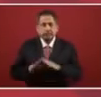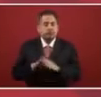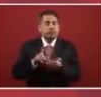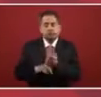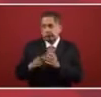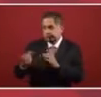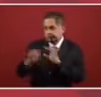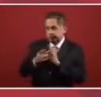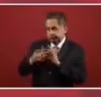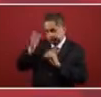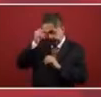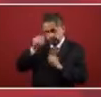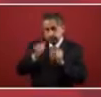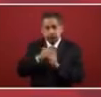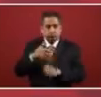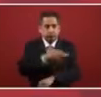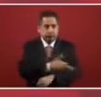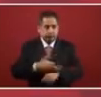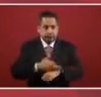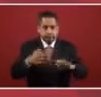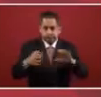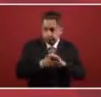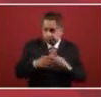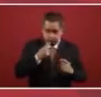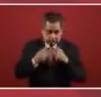con los familiares de las víctimas.